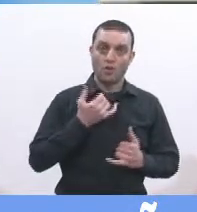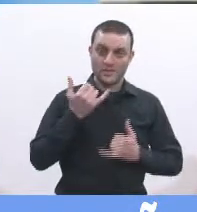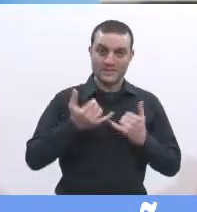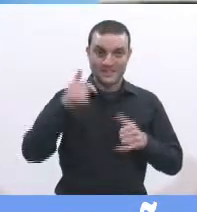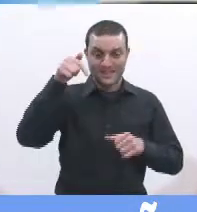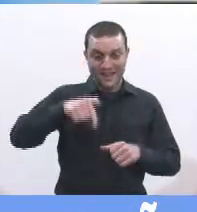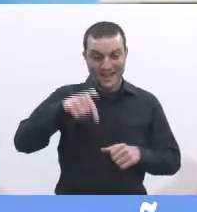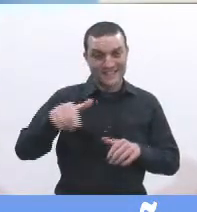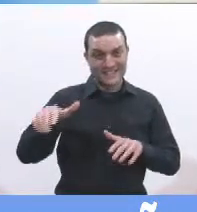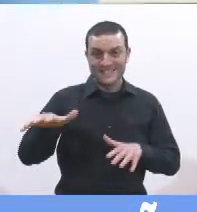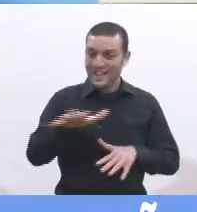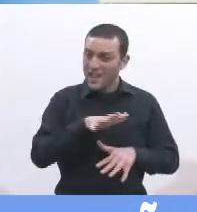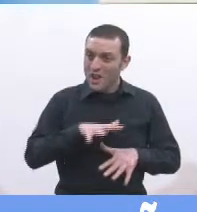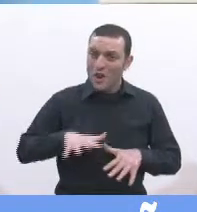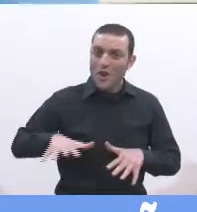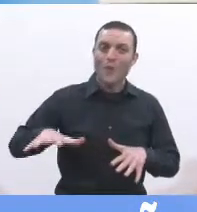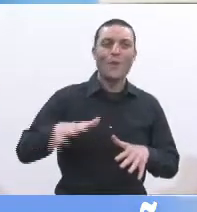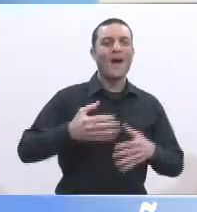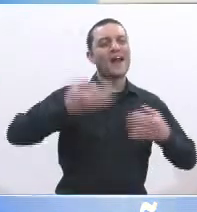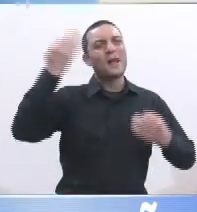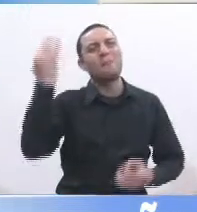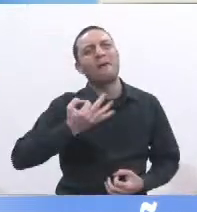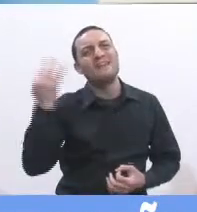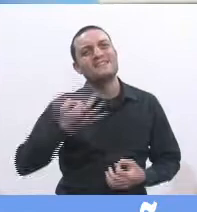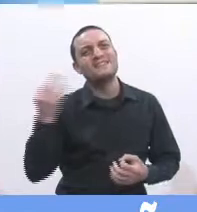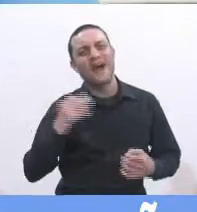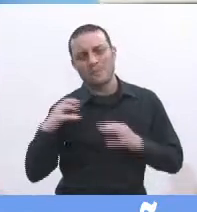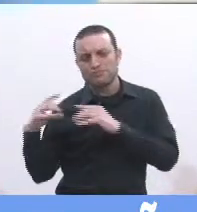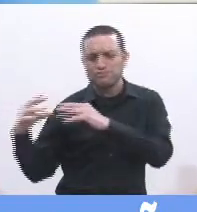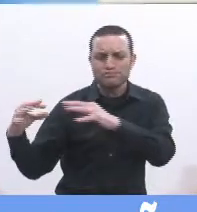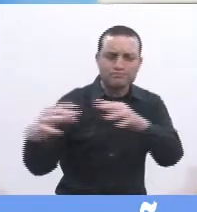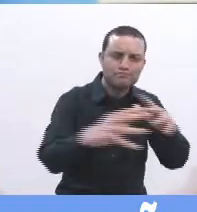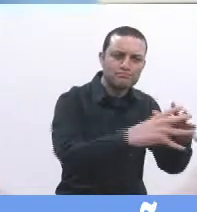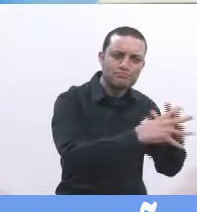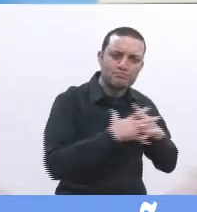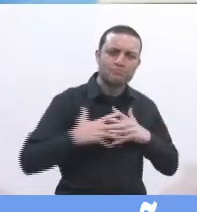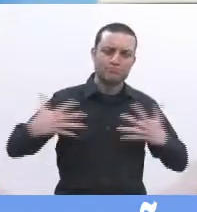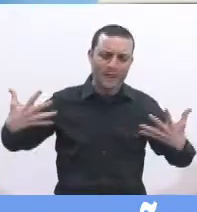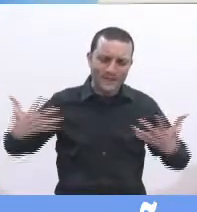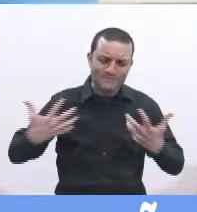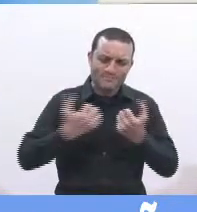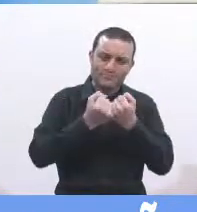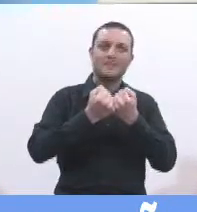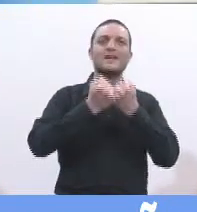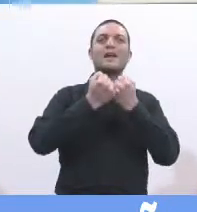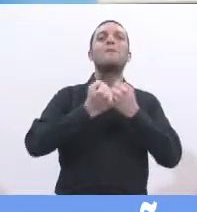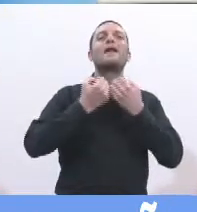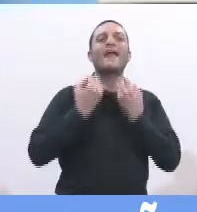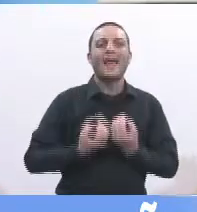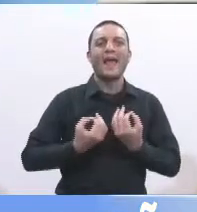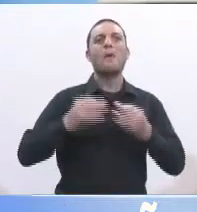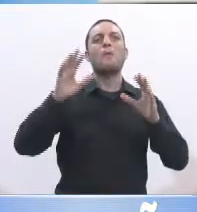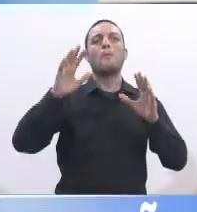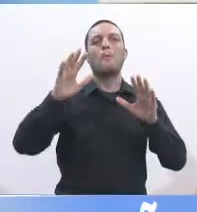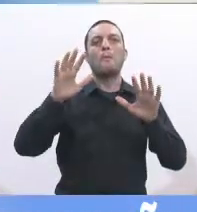debe ser un ámbito de, por excelencia, de debate, de búsqueda de consenso, de construcción de leyes, que queden más allá de cada